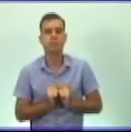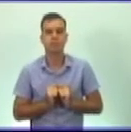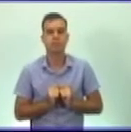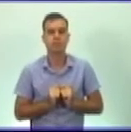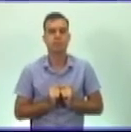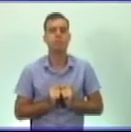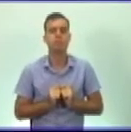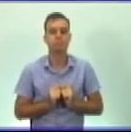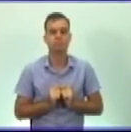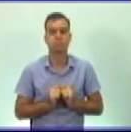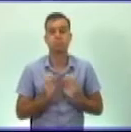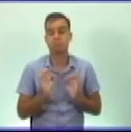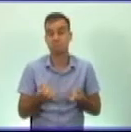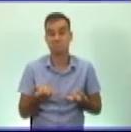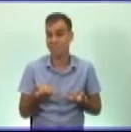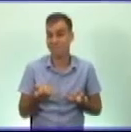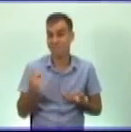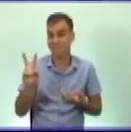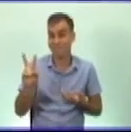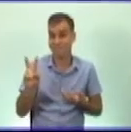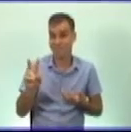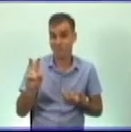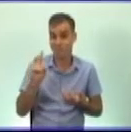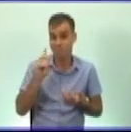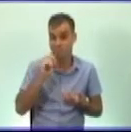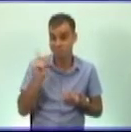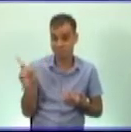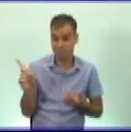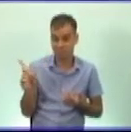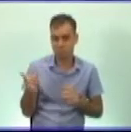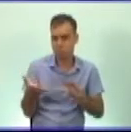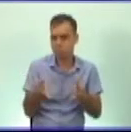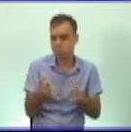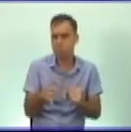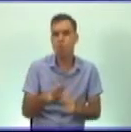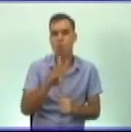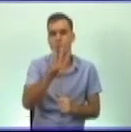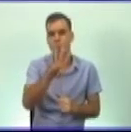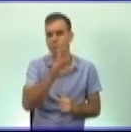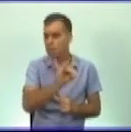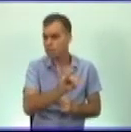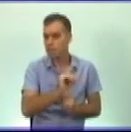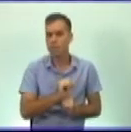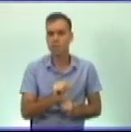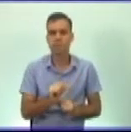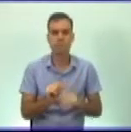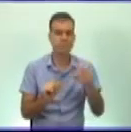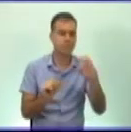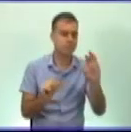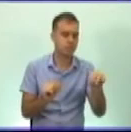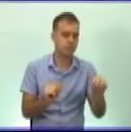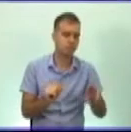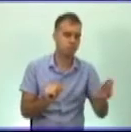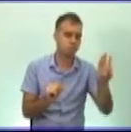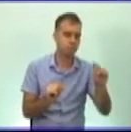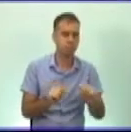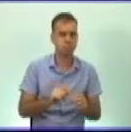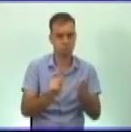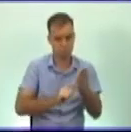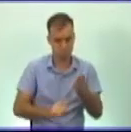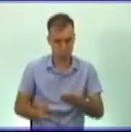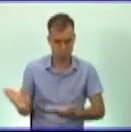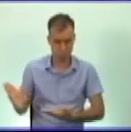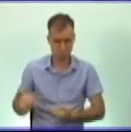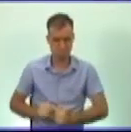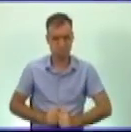Y podemos decir entonces que el volumen de la pieza resultante es aproximadamente 47 centímetros cúbicos. Breve tiempo para que puedan